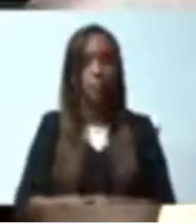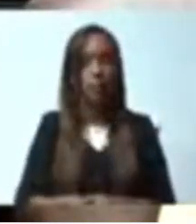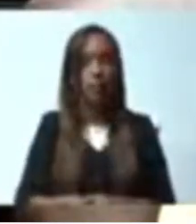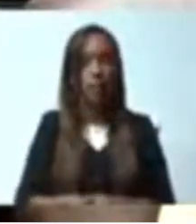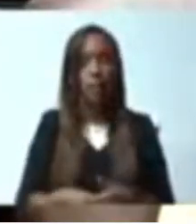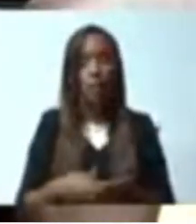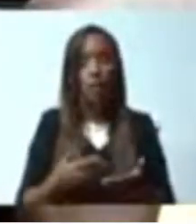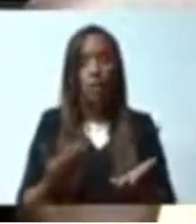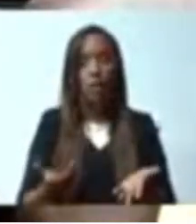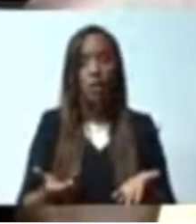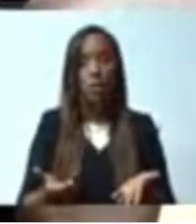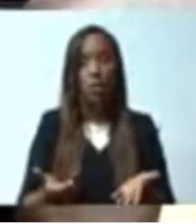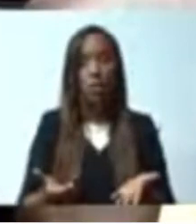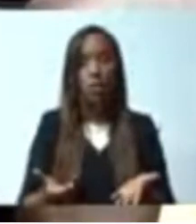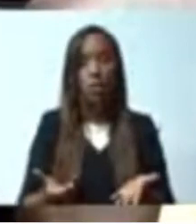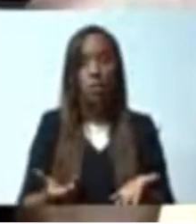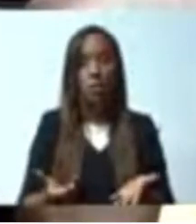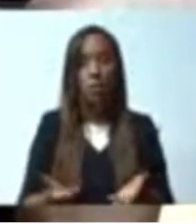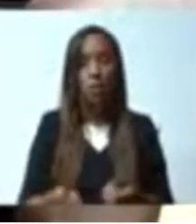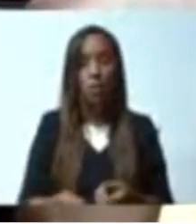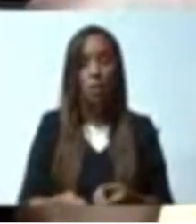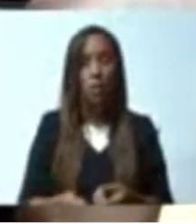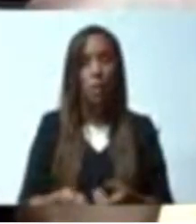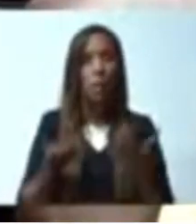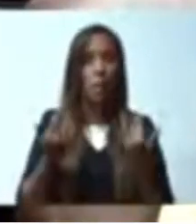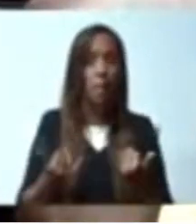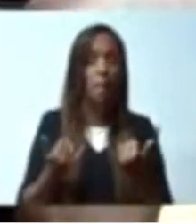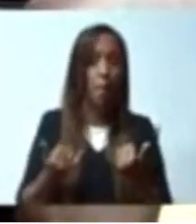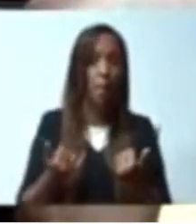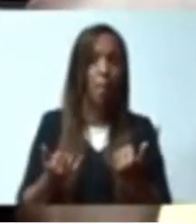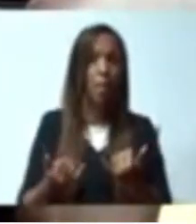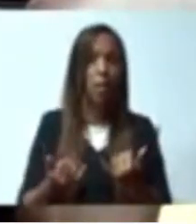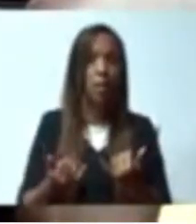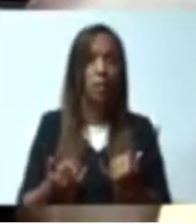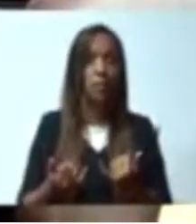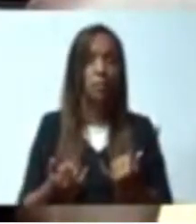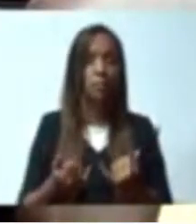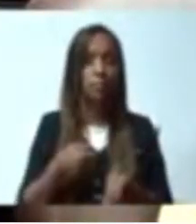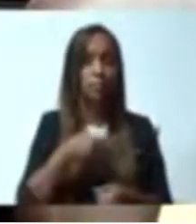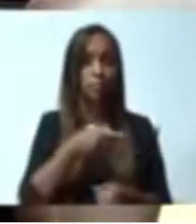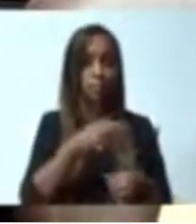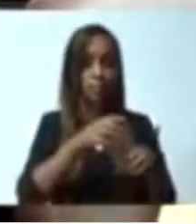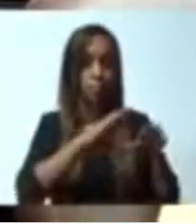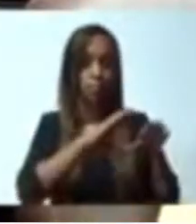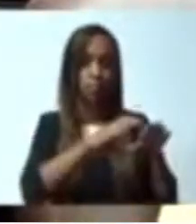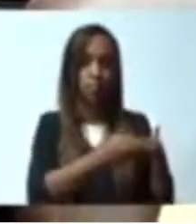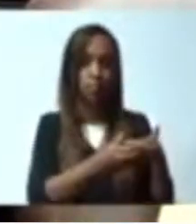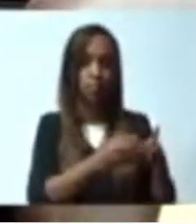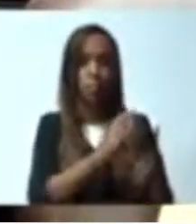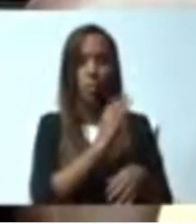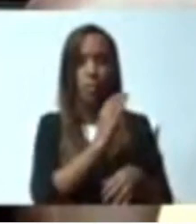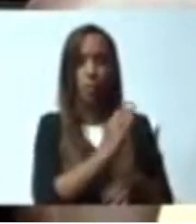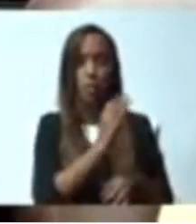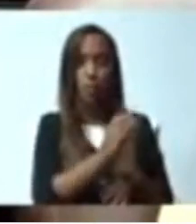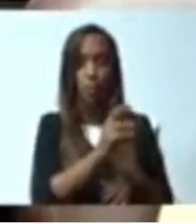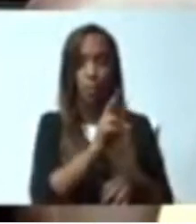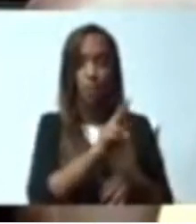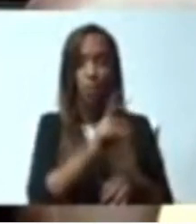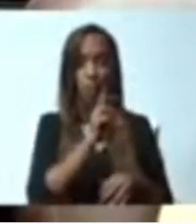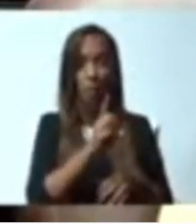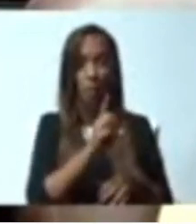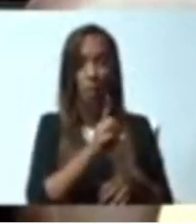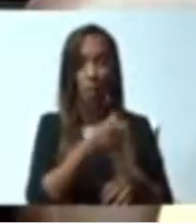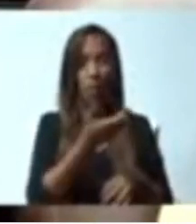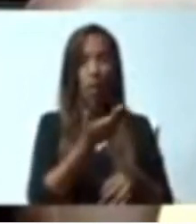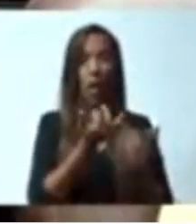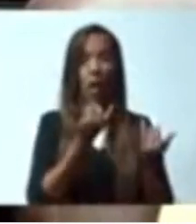está presentando hoy en el Pleno de la Cámara de Cuentas, que esta Cámara de Diputados ha investigado a profundidad a través de una